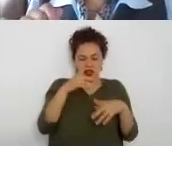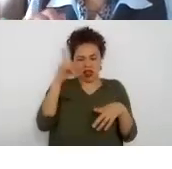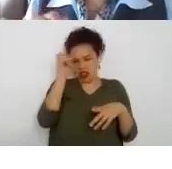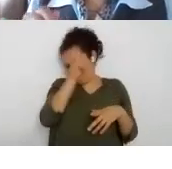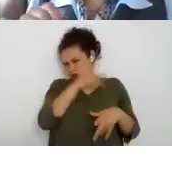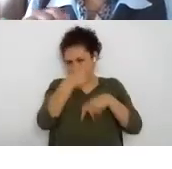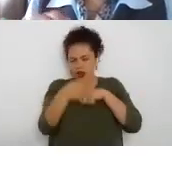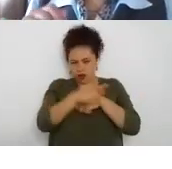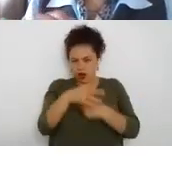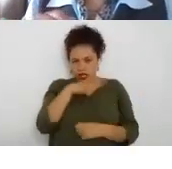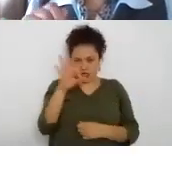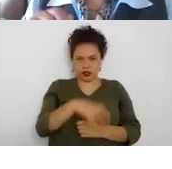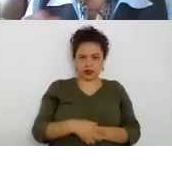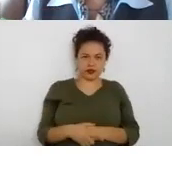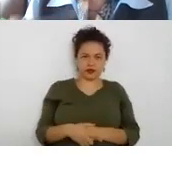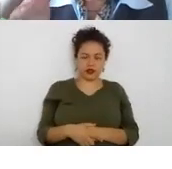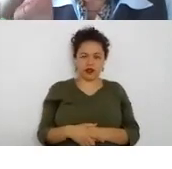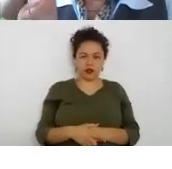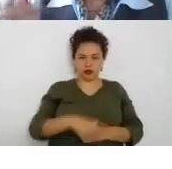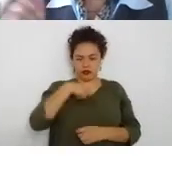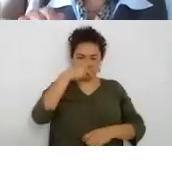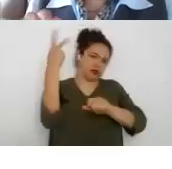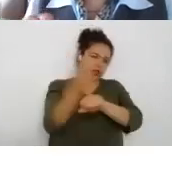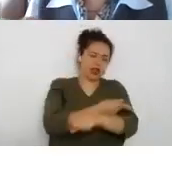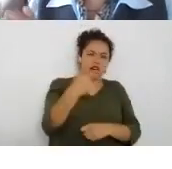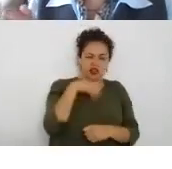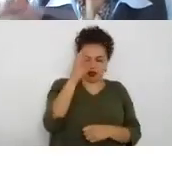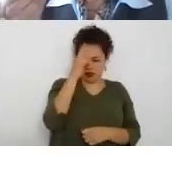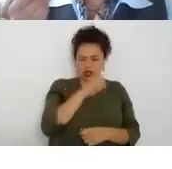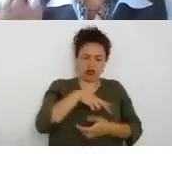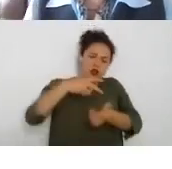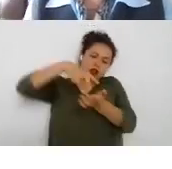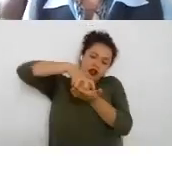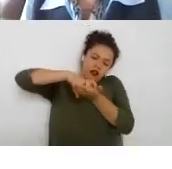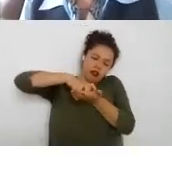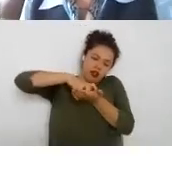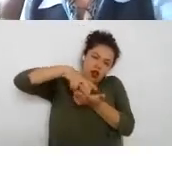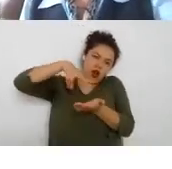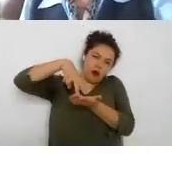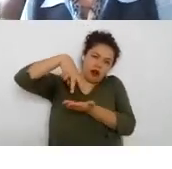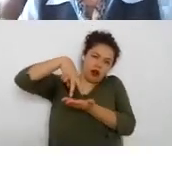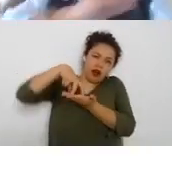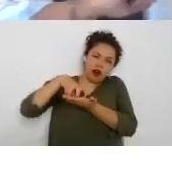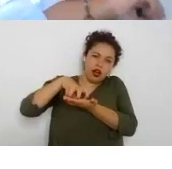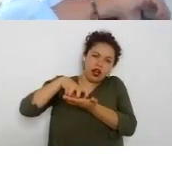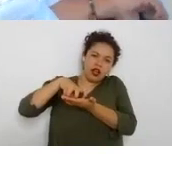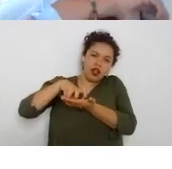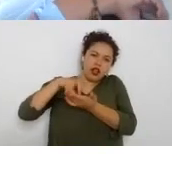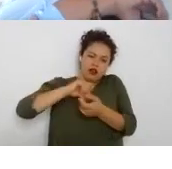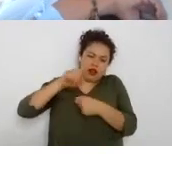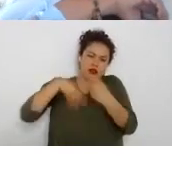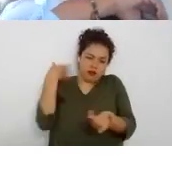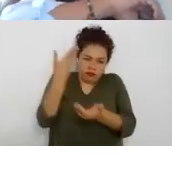peligro. Les comentaba, ¿qué pasaba si yo estaba mal? A lo mejor estaba en cuclillas y a lo mejor me tropiezo, hago un mal movimiento